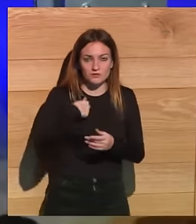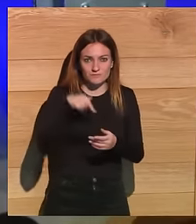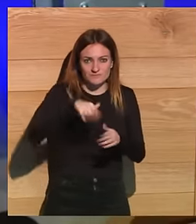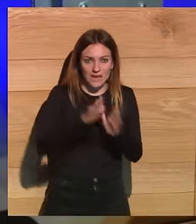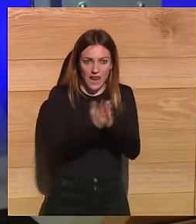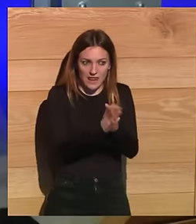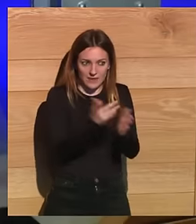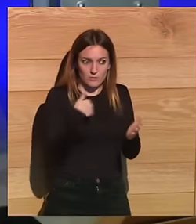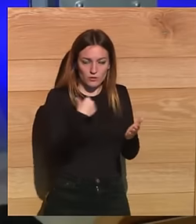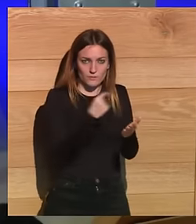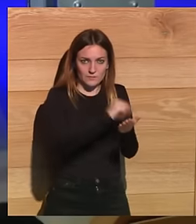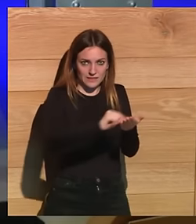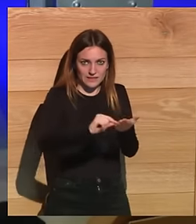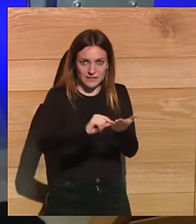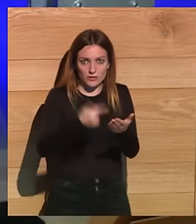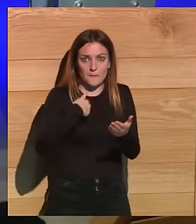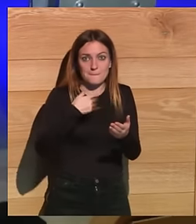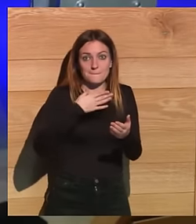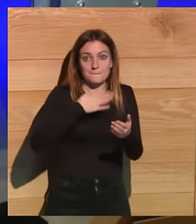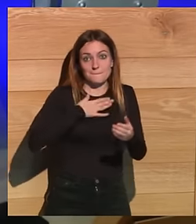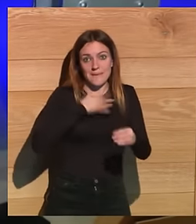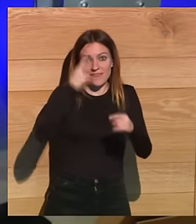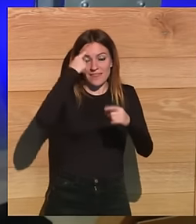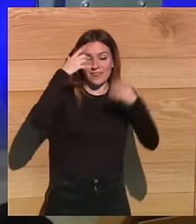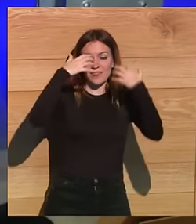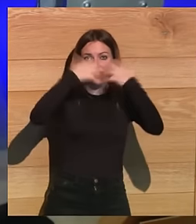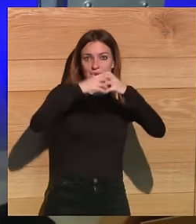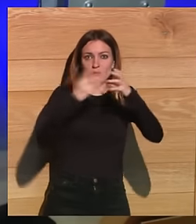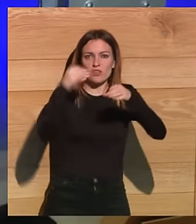He escrito este libro que tiene mi cerebro dentro,